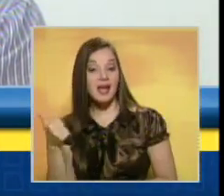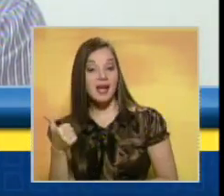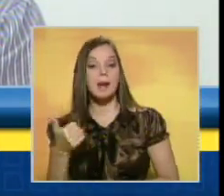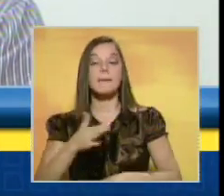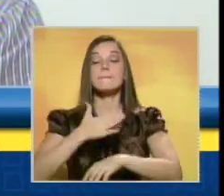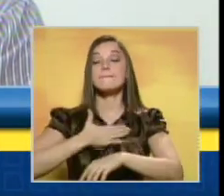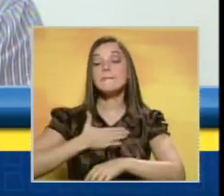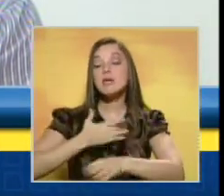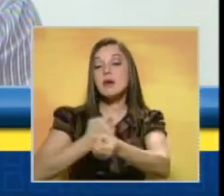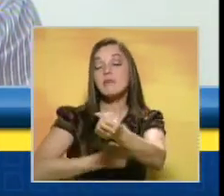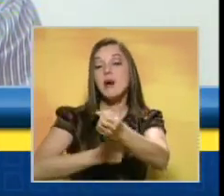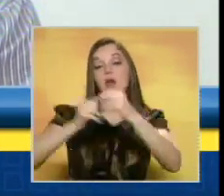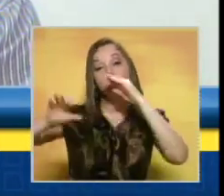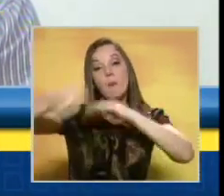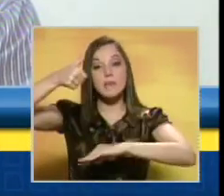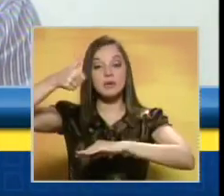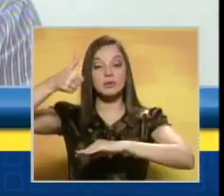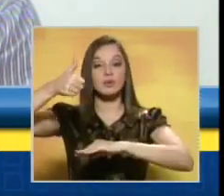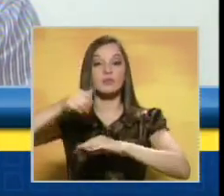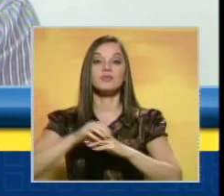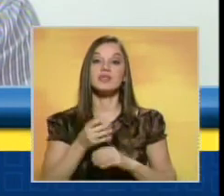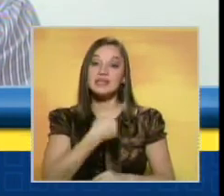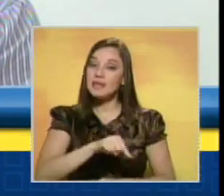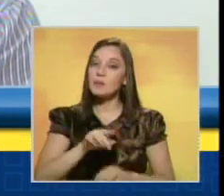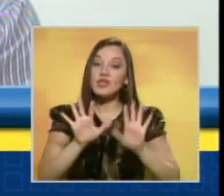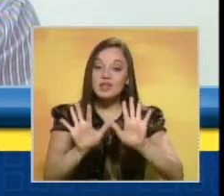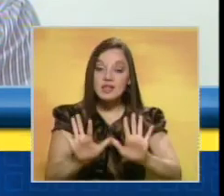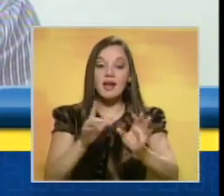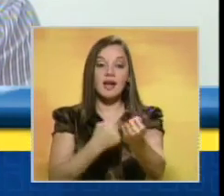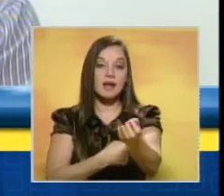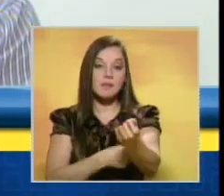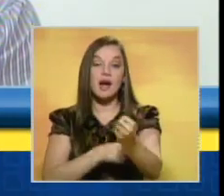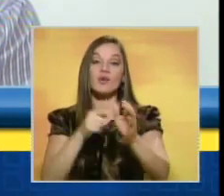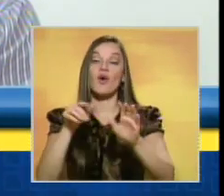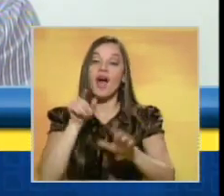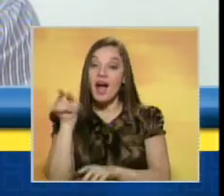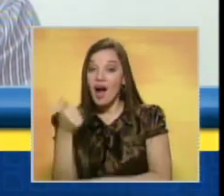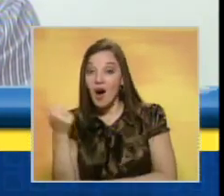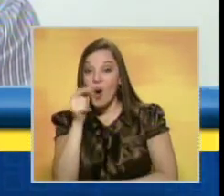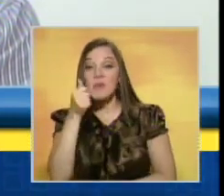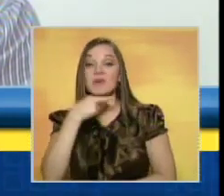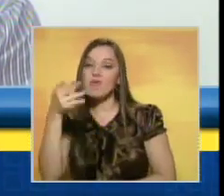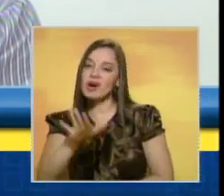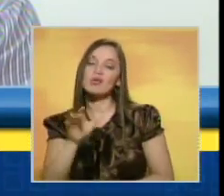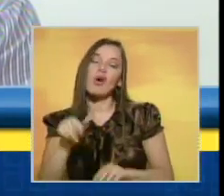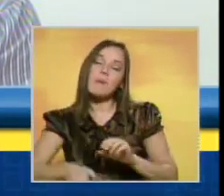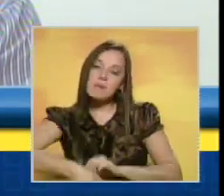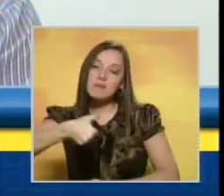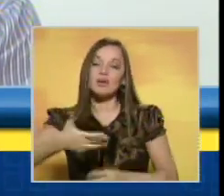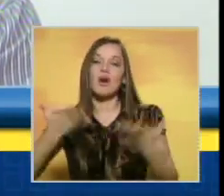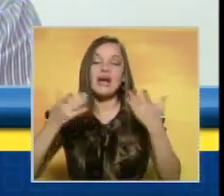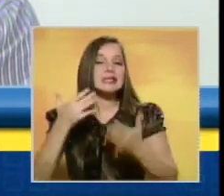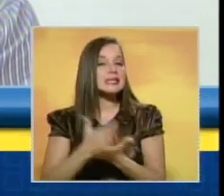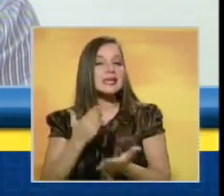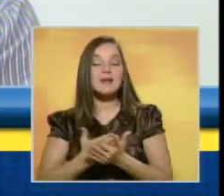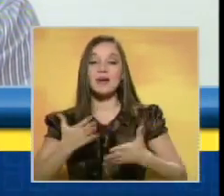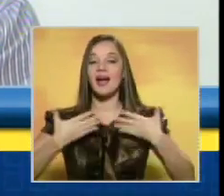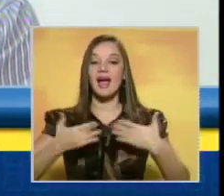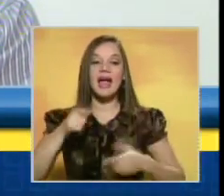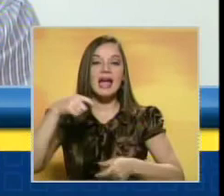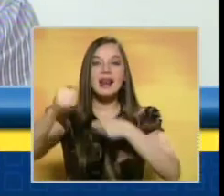de 9 hermanos, de 10 hermanos, exactamente. Era un hombre alegre, era